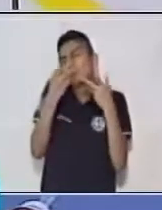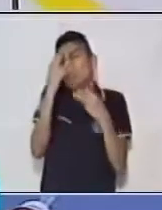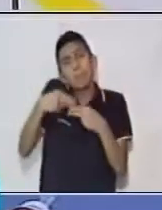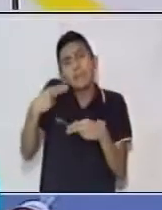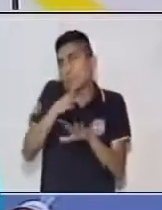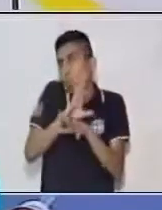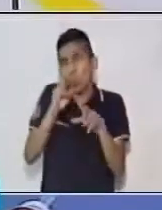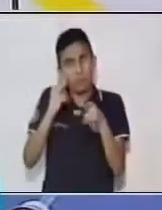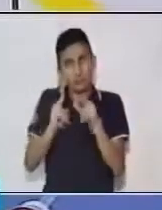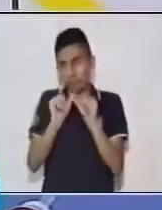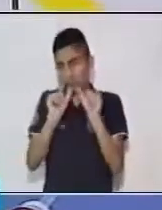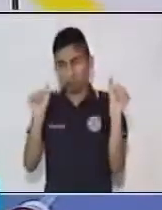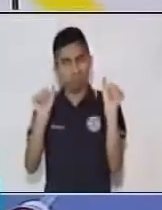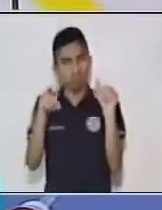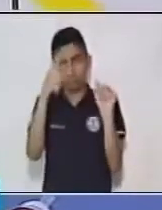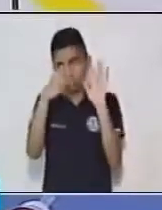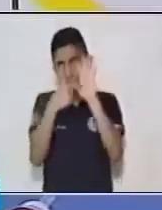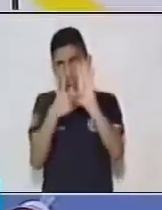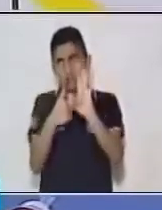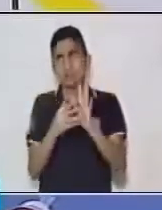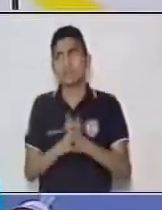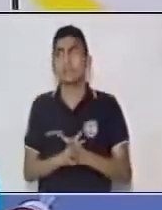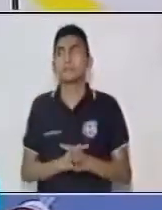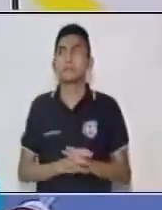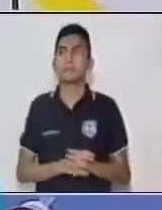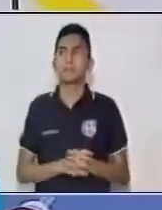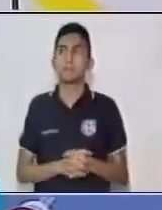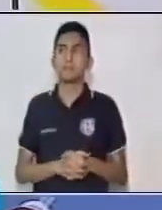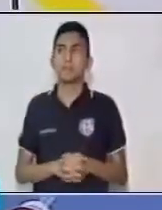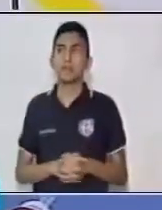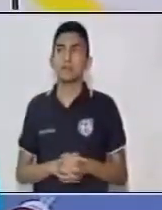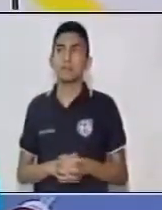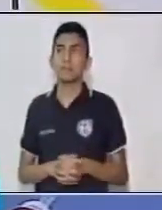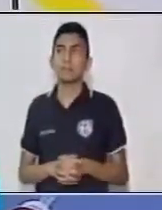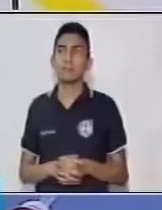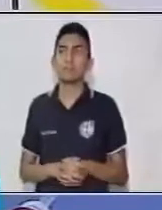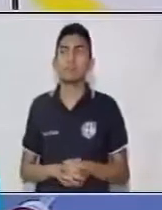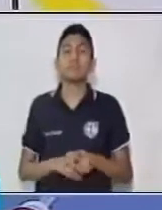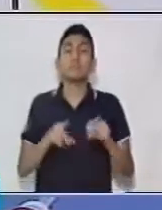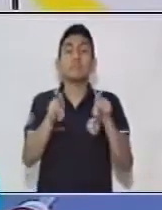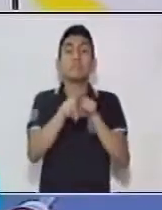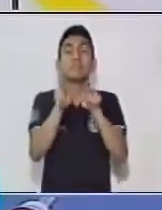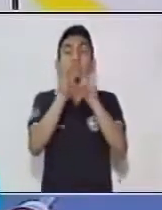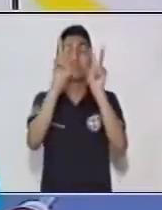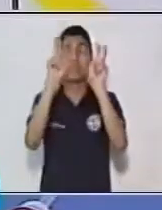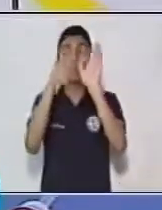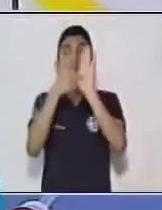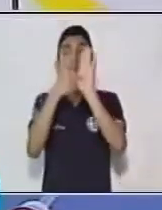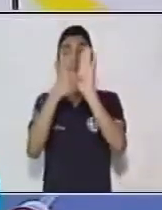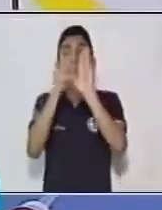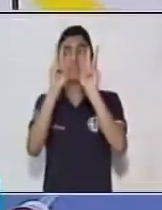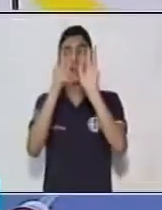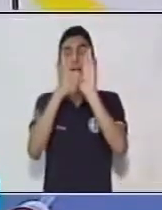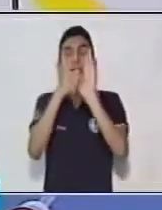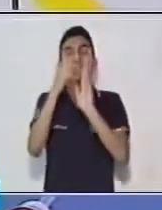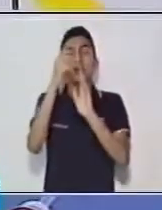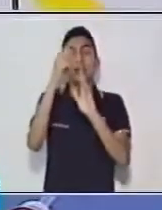punto C con C' están a la misma distancia del eje de